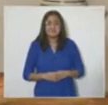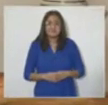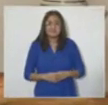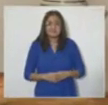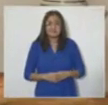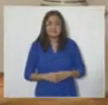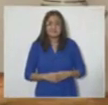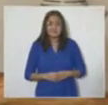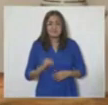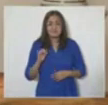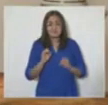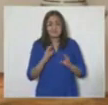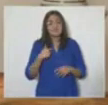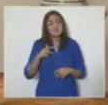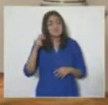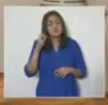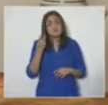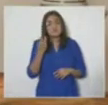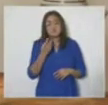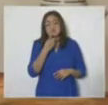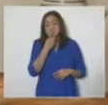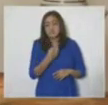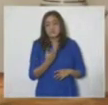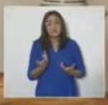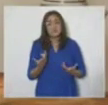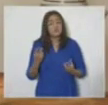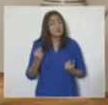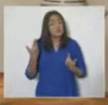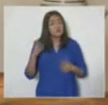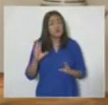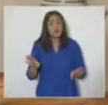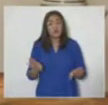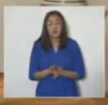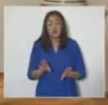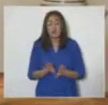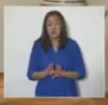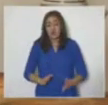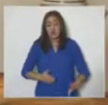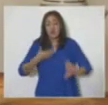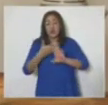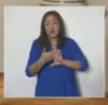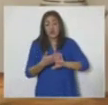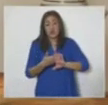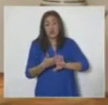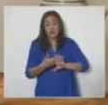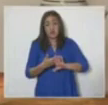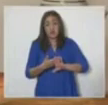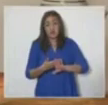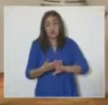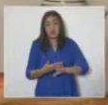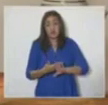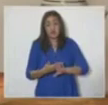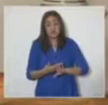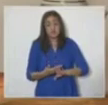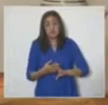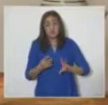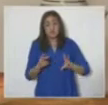y sí escuché vi no fue un ataque aislado